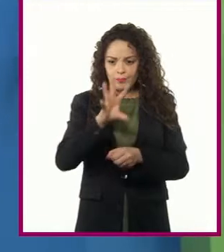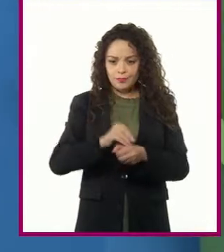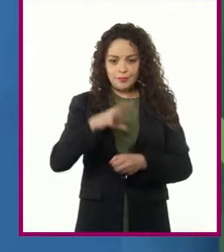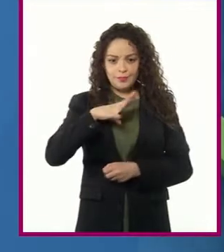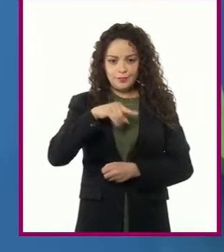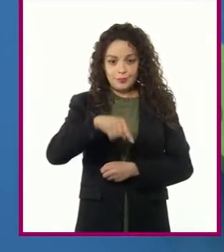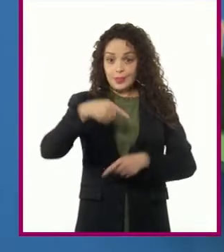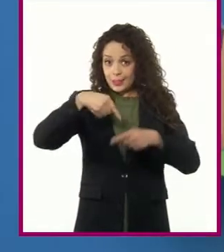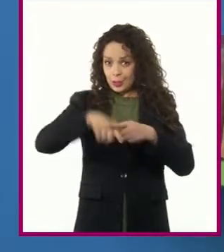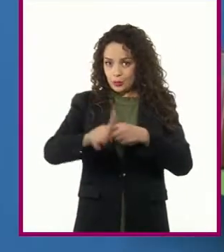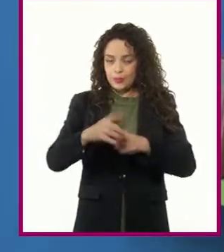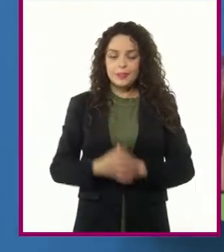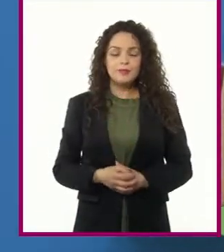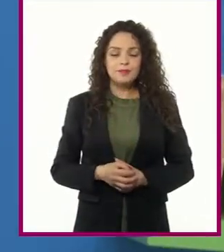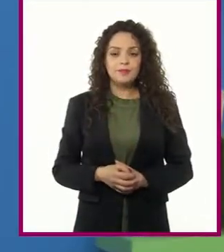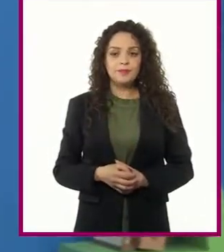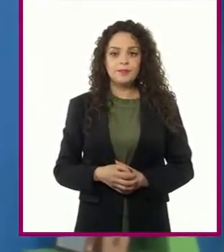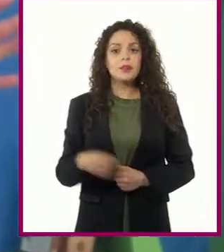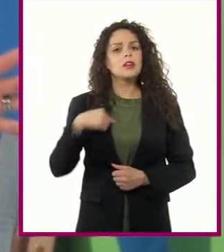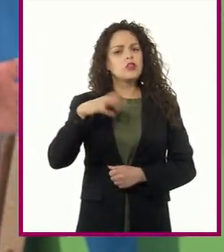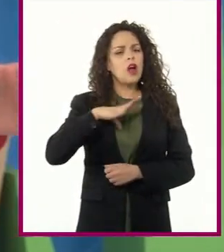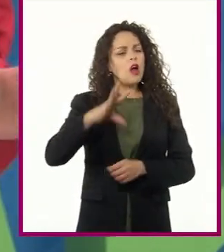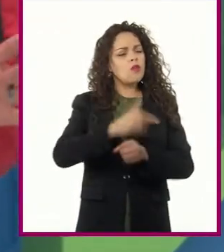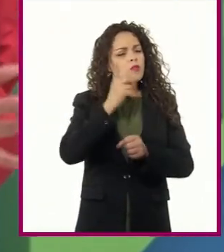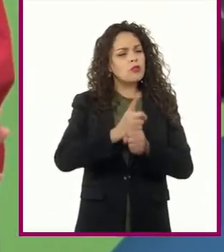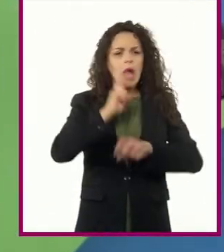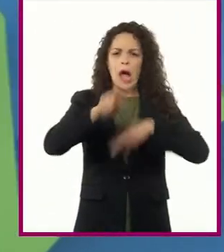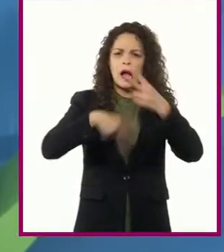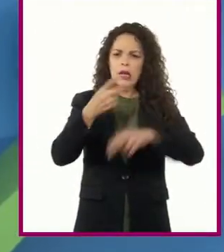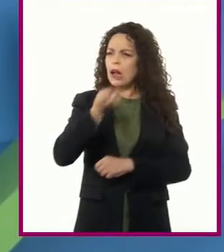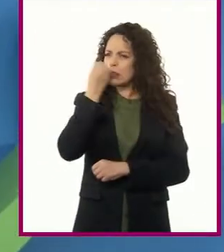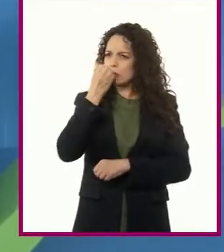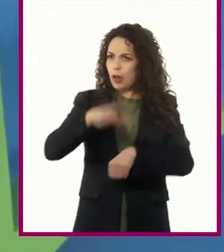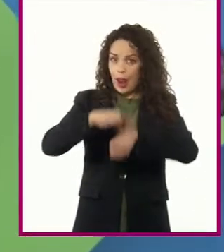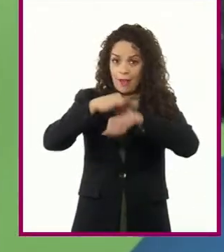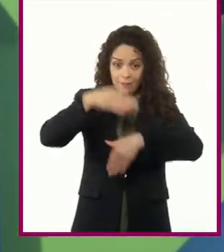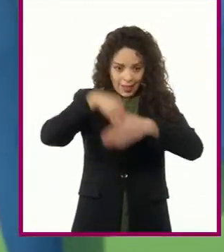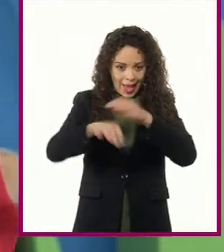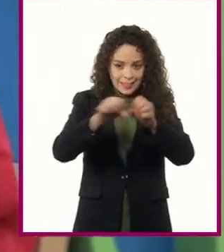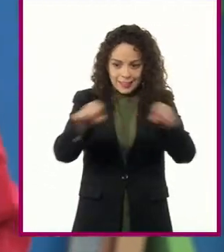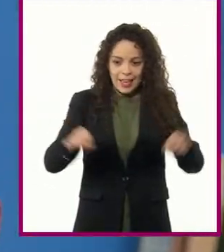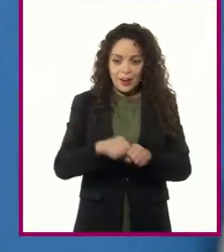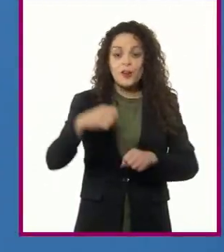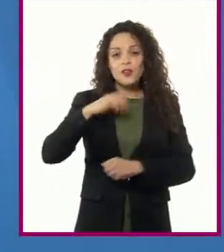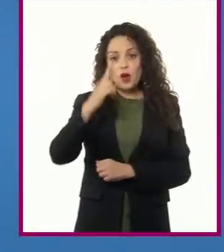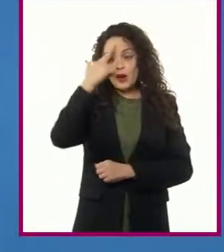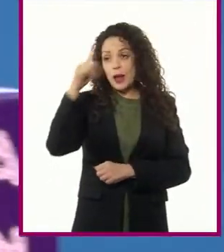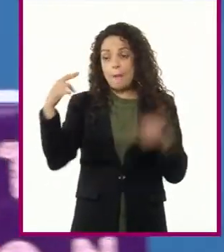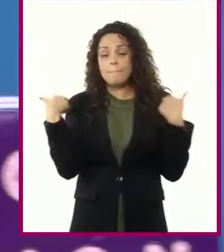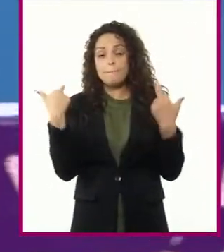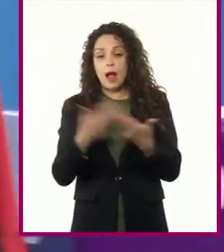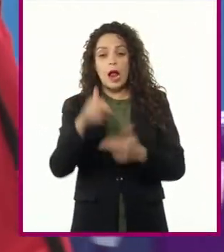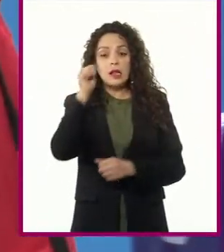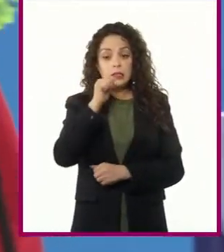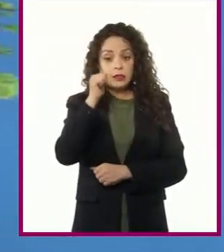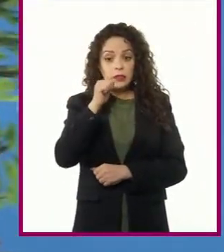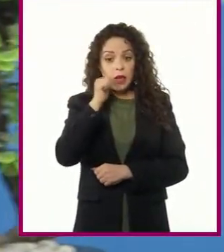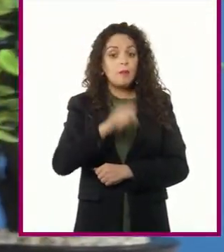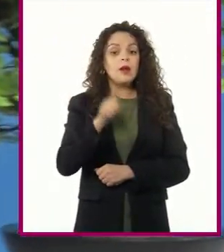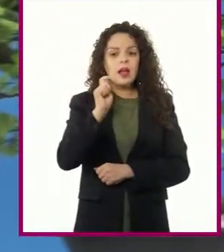¡Comencemos! Cuando teníamos la oportunidad de asistir a clases presenciales, recuerdo que nuestra profesora nos ponía en